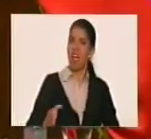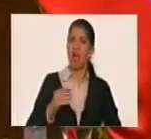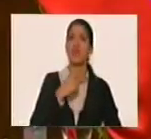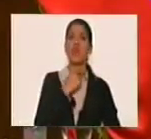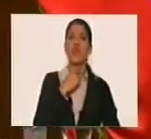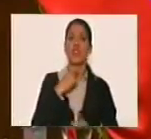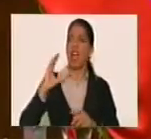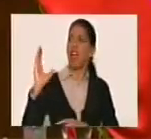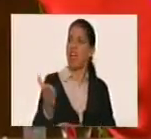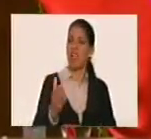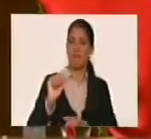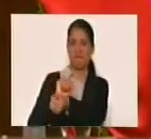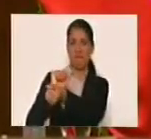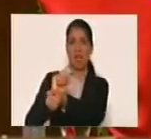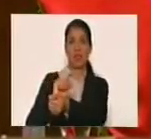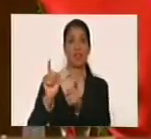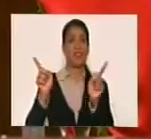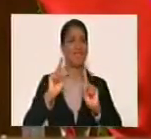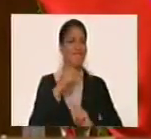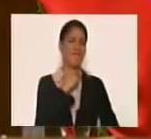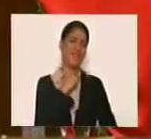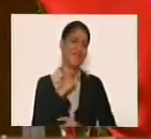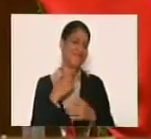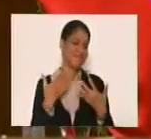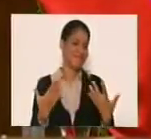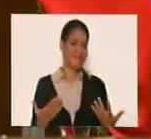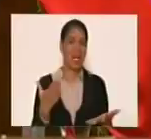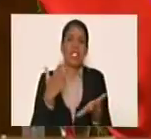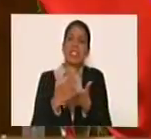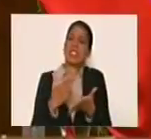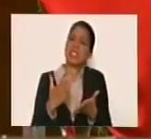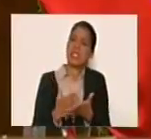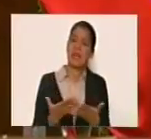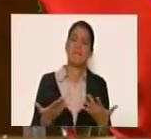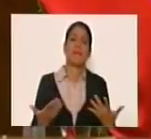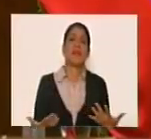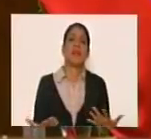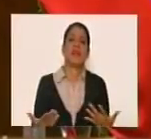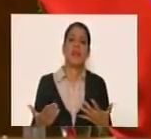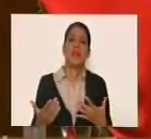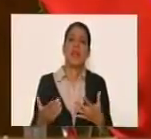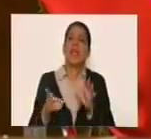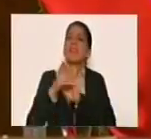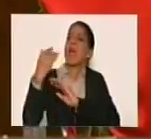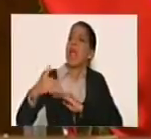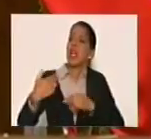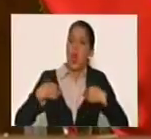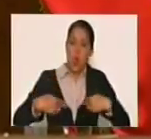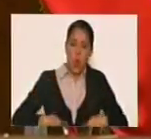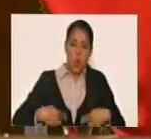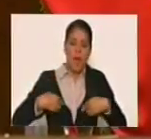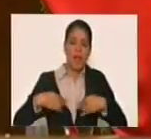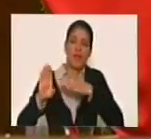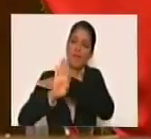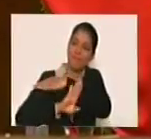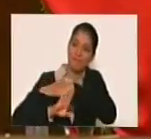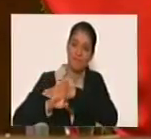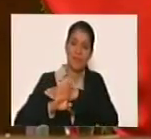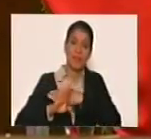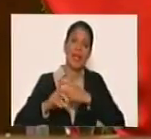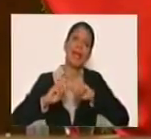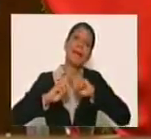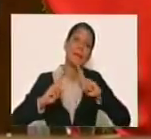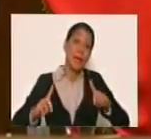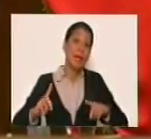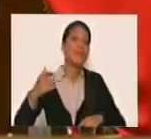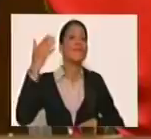sancionatoria, no somos, porque siempre actuamos en el marco de defensa de los derechos humanos. Pero tiene que haber algún tipo de